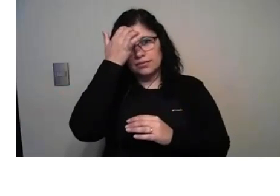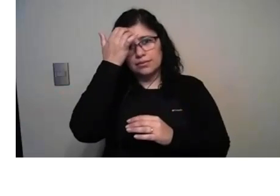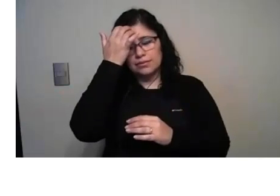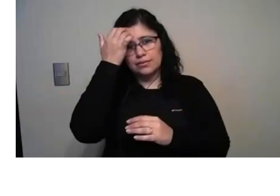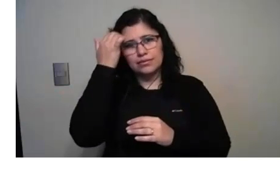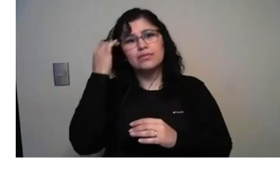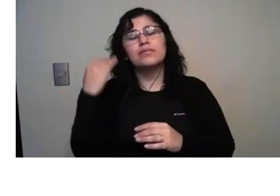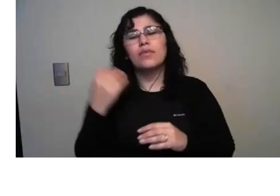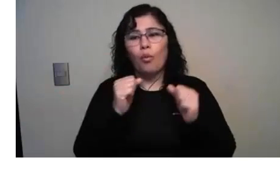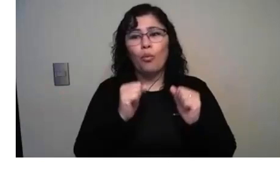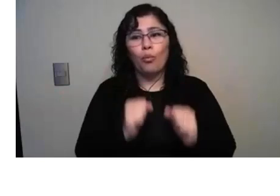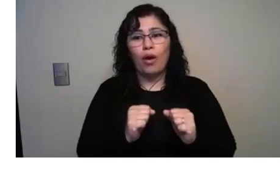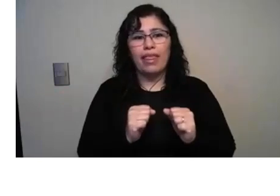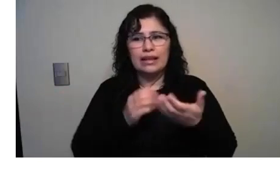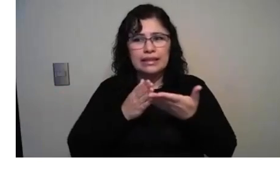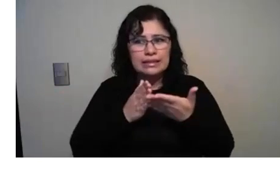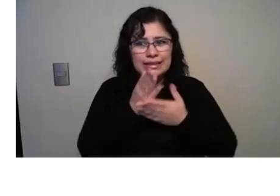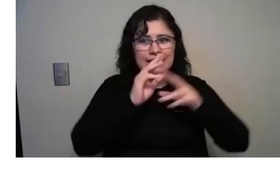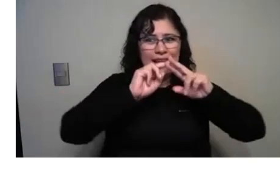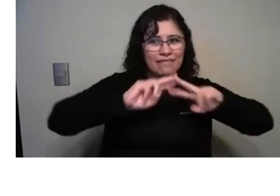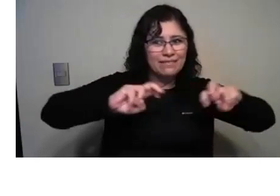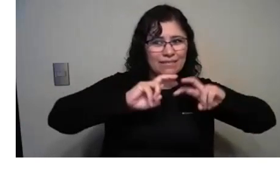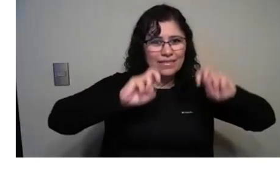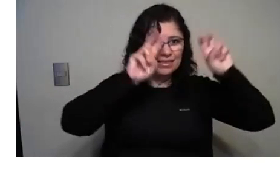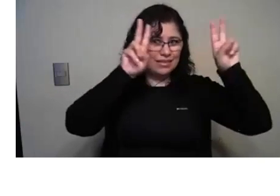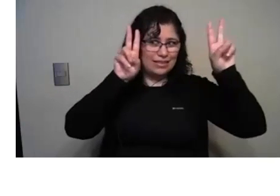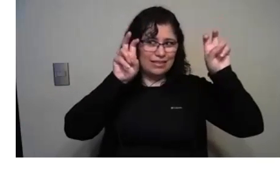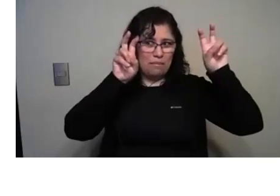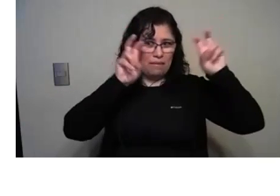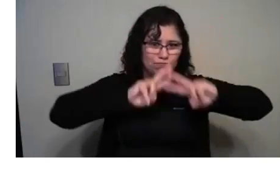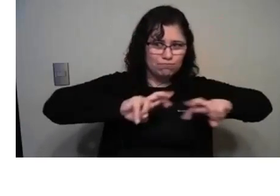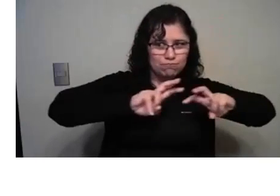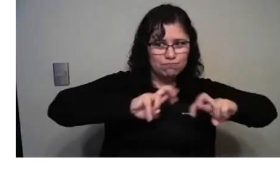digamos, empezar a averiguar las temáticas, ya que las tienen definidas, y